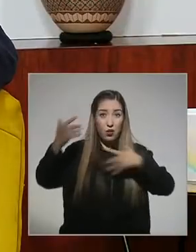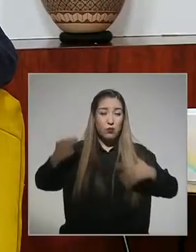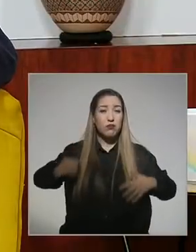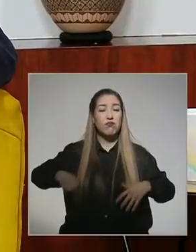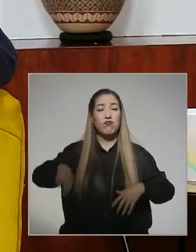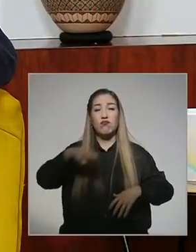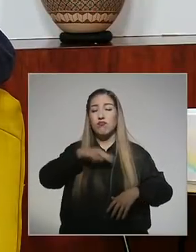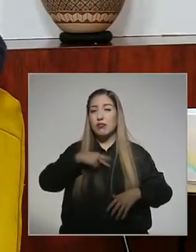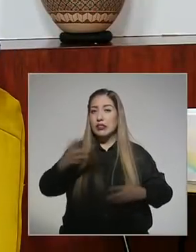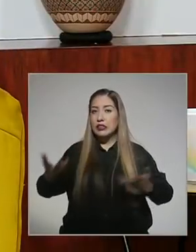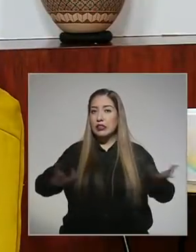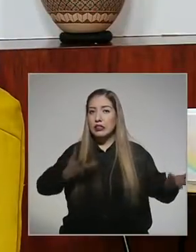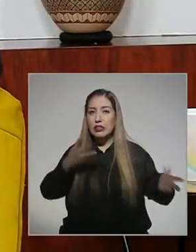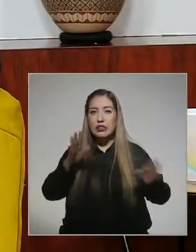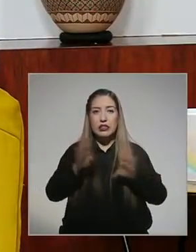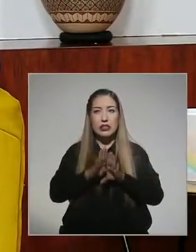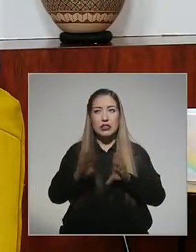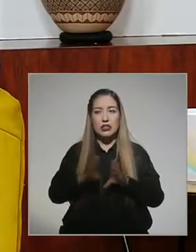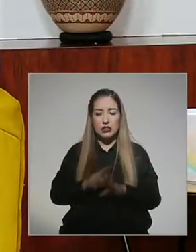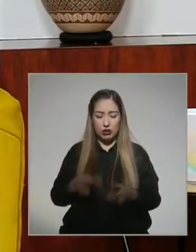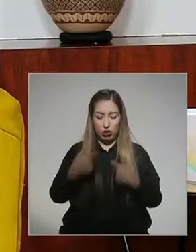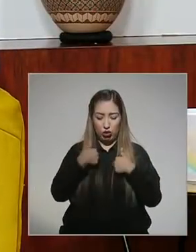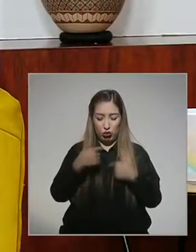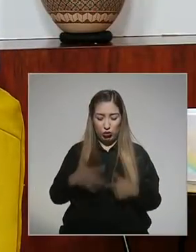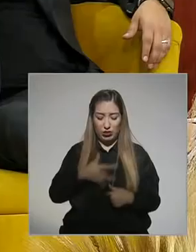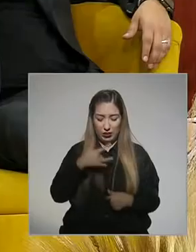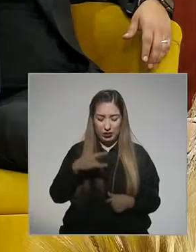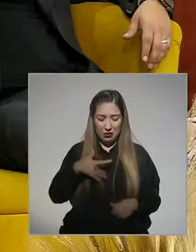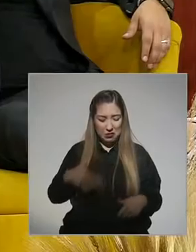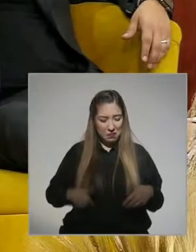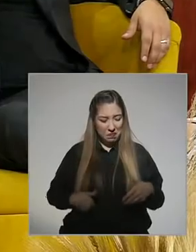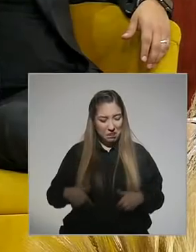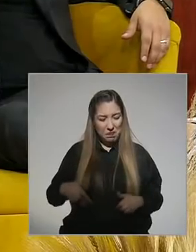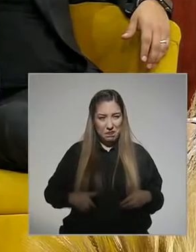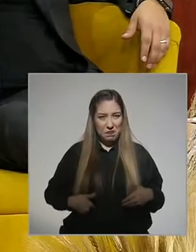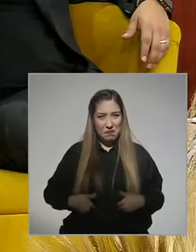lidiar con nuestra propia incomodidad, por la